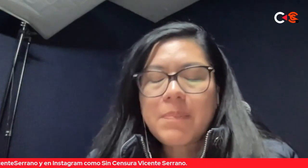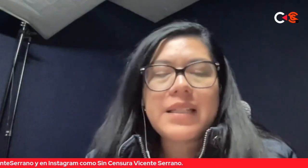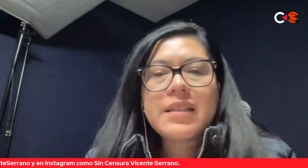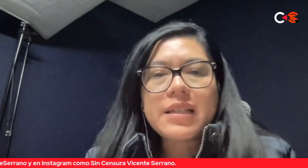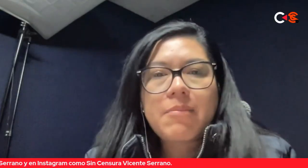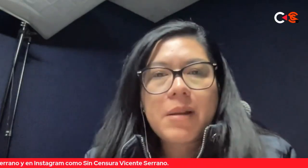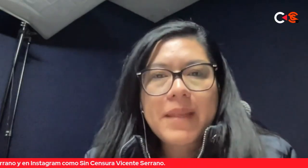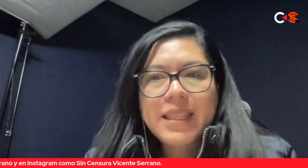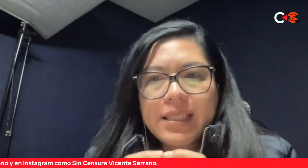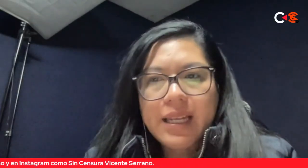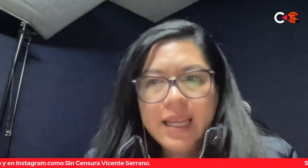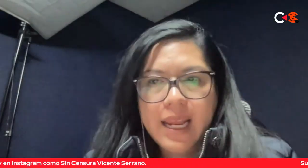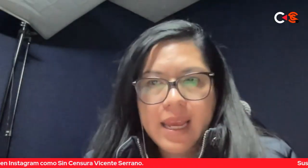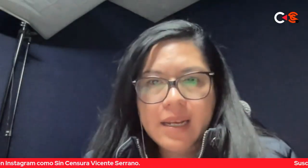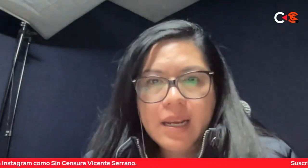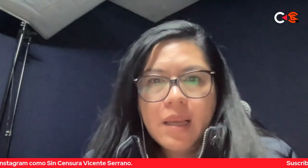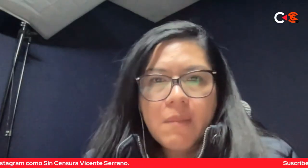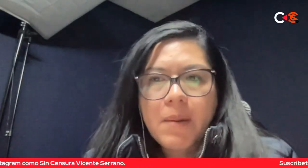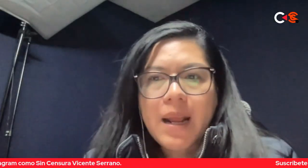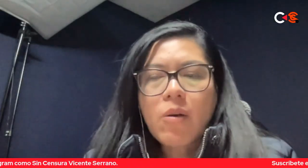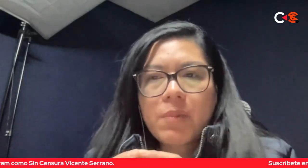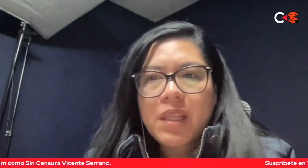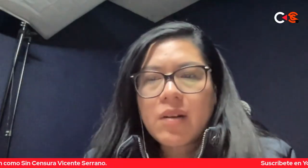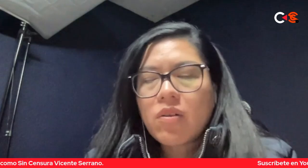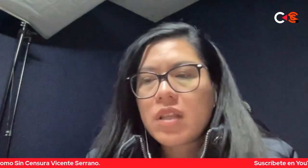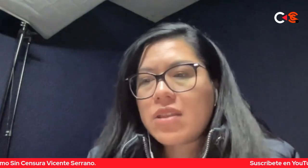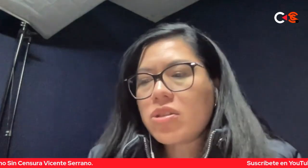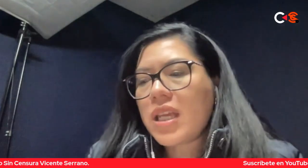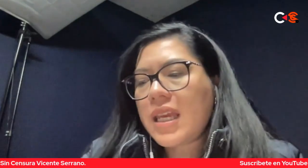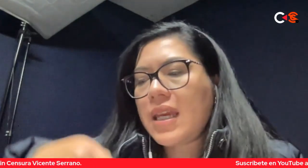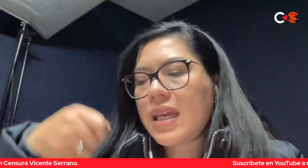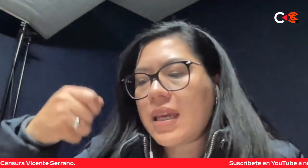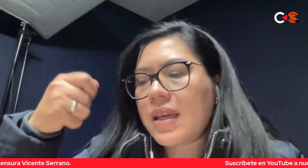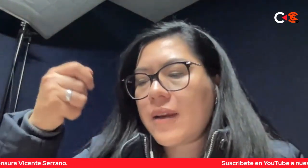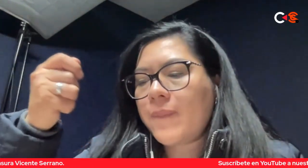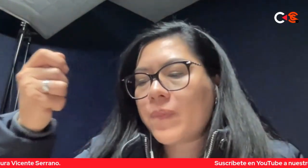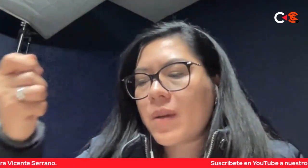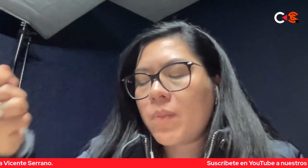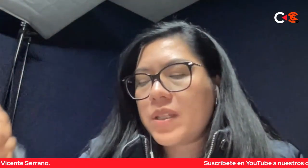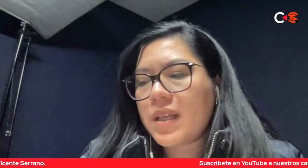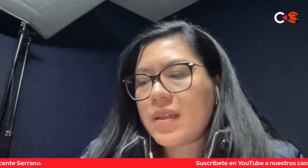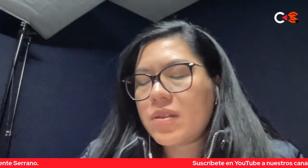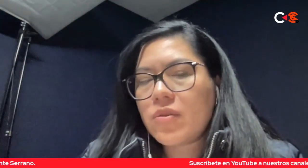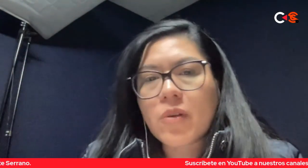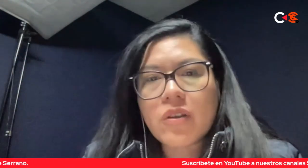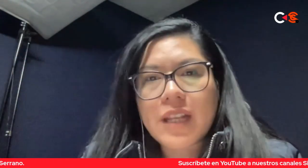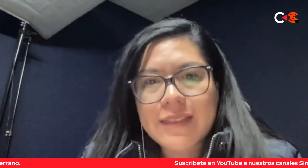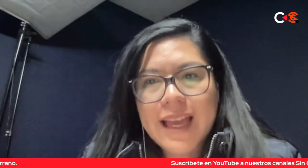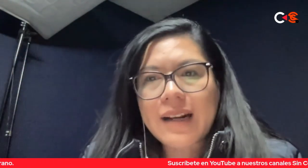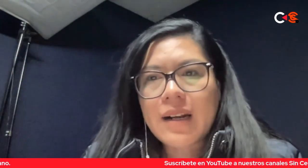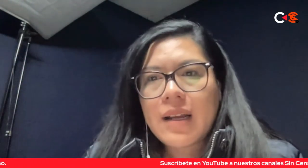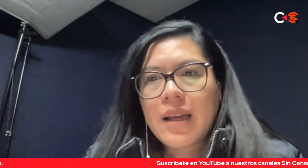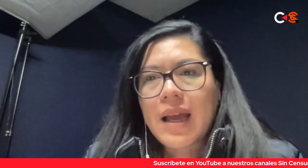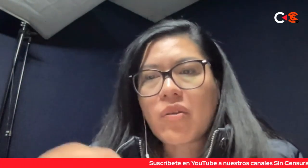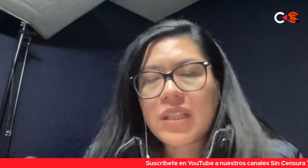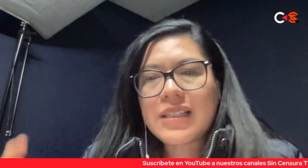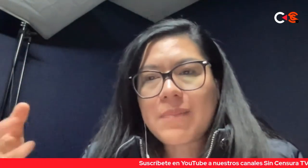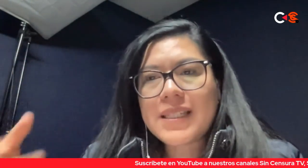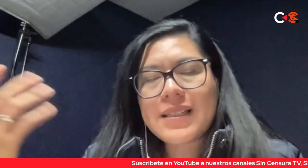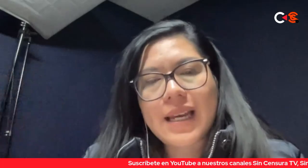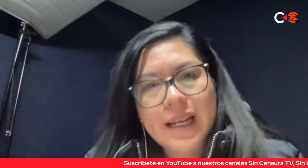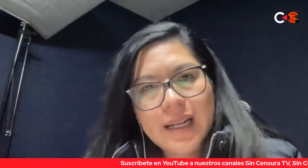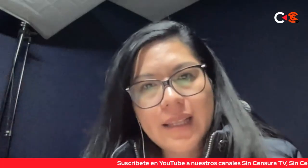Nancy, es que me parece muy interesante, sobre todo en la investigación que hace Contralínea, en el tema, porque hay partes de este ensayo